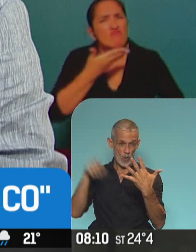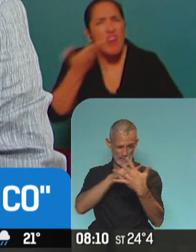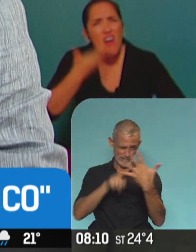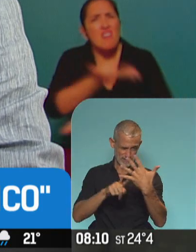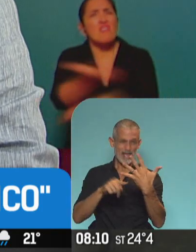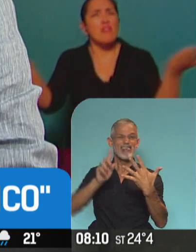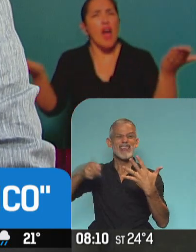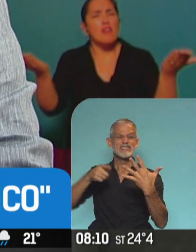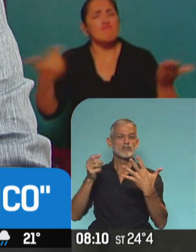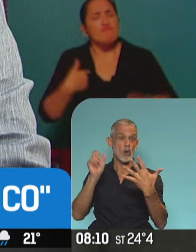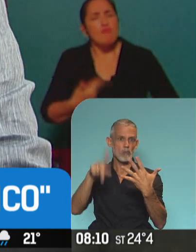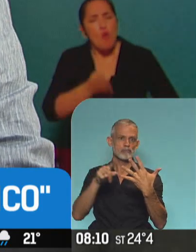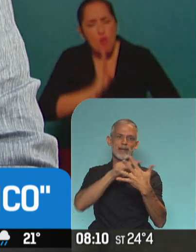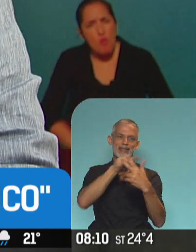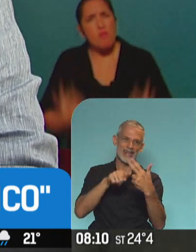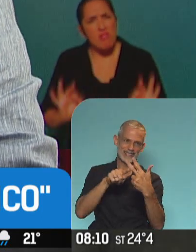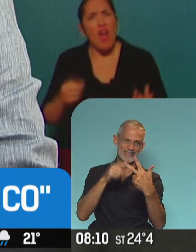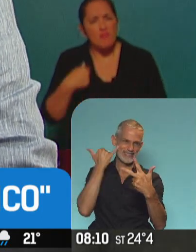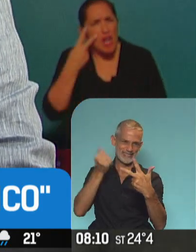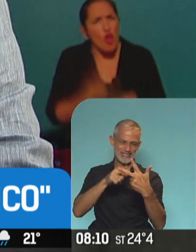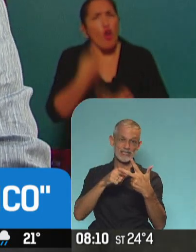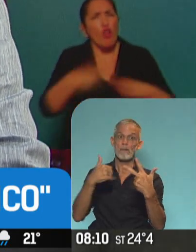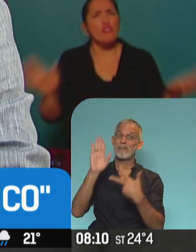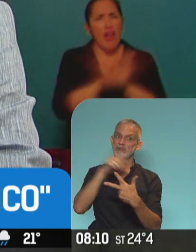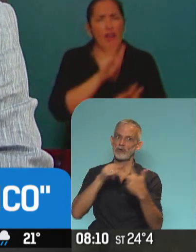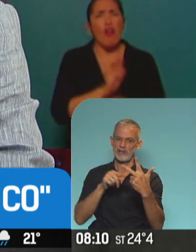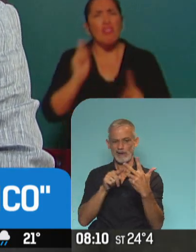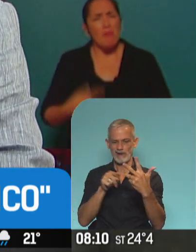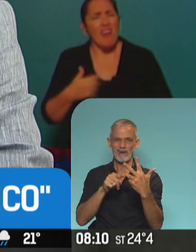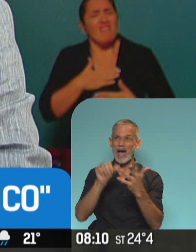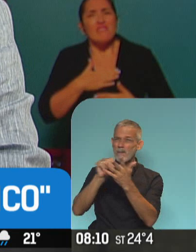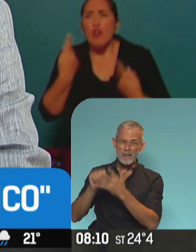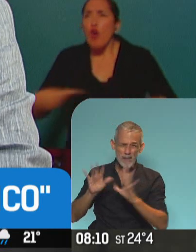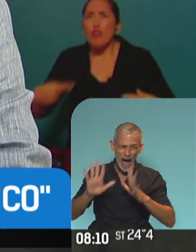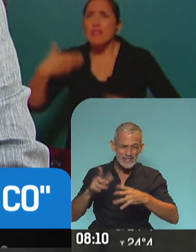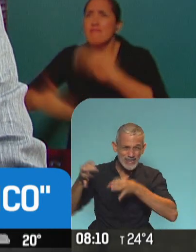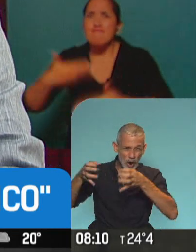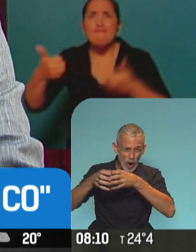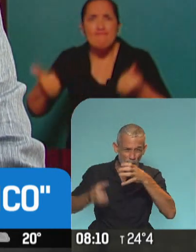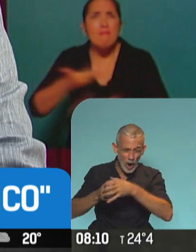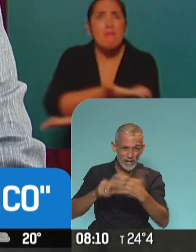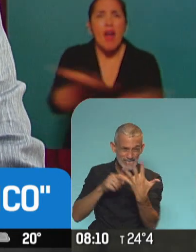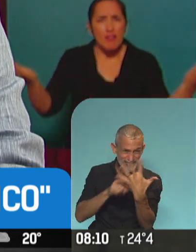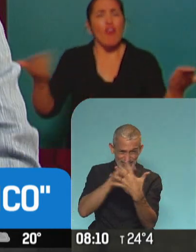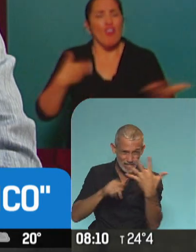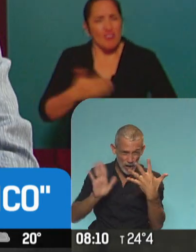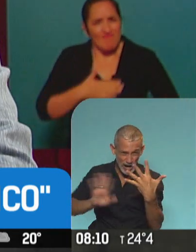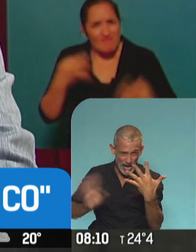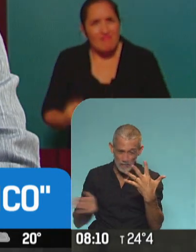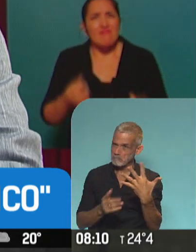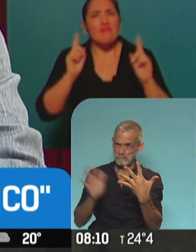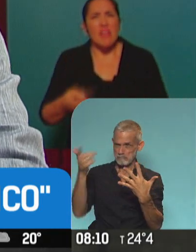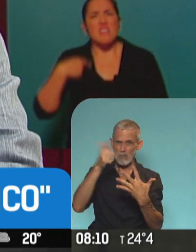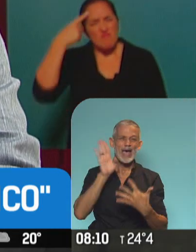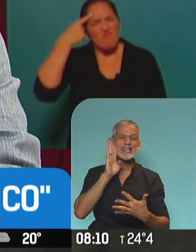deciden 3. Con 3 se arma una mayoría. No hay ningún país del mundo que tenga una corte de 5. O sea,